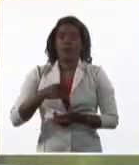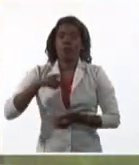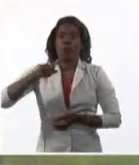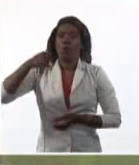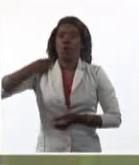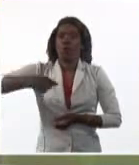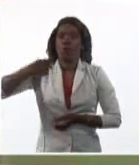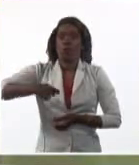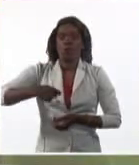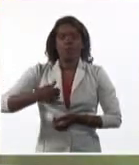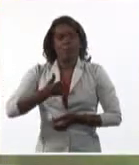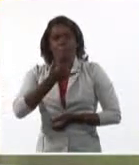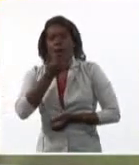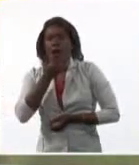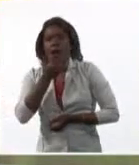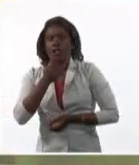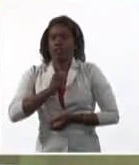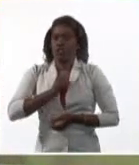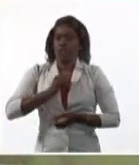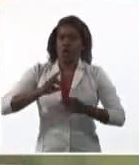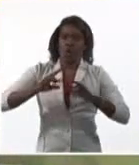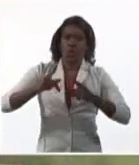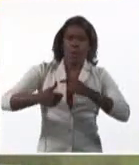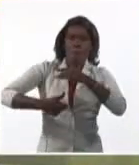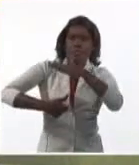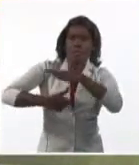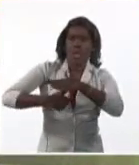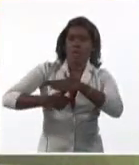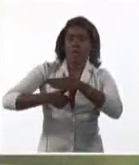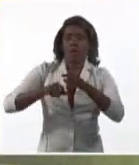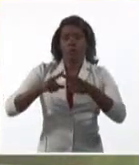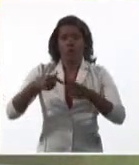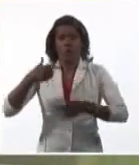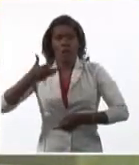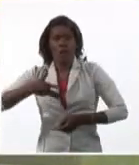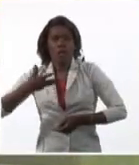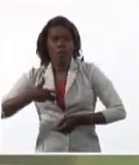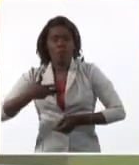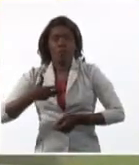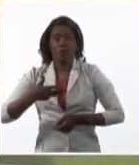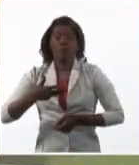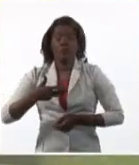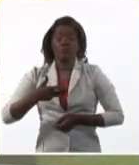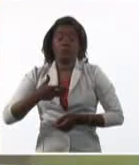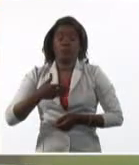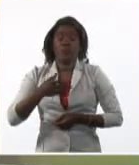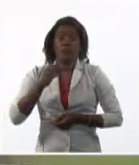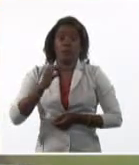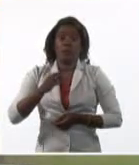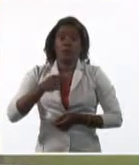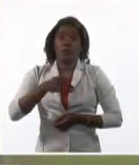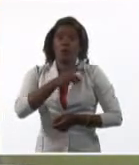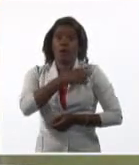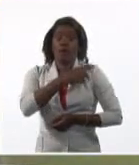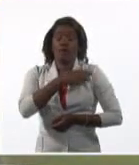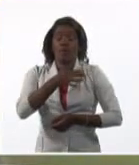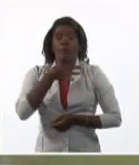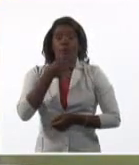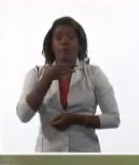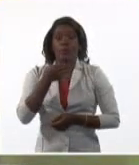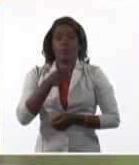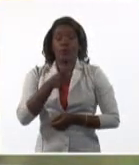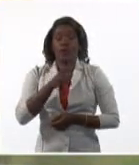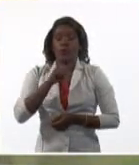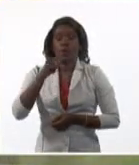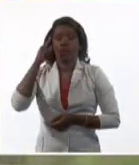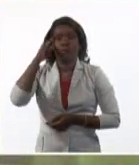su campaña para volver a la Casa Blanca. El candidato republicano consideró la investigación judicial como injerencia política a pocos días